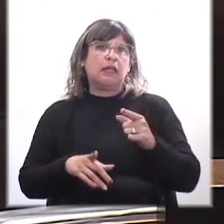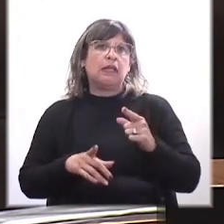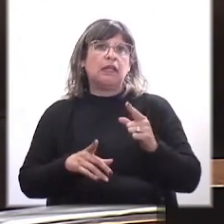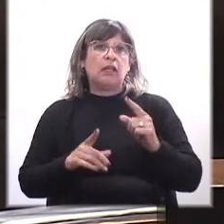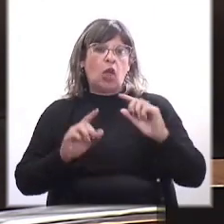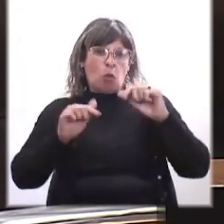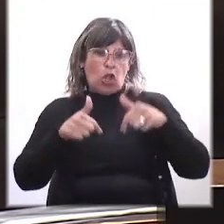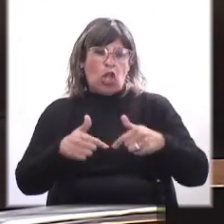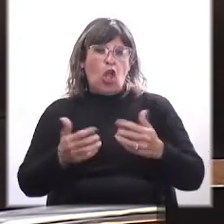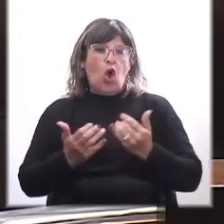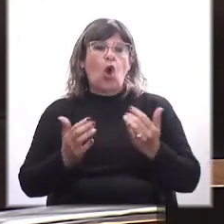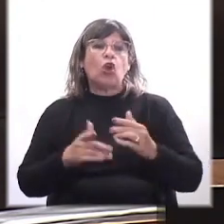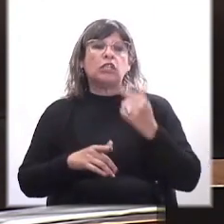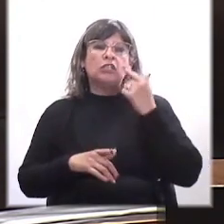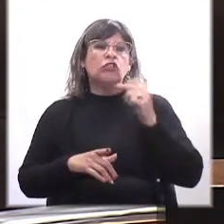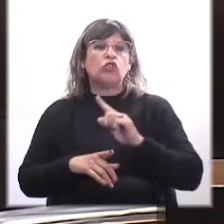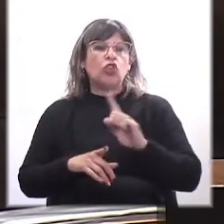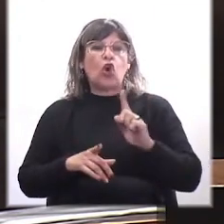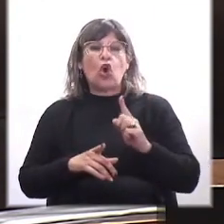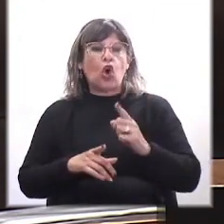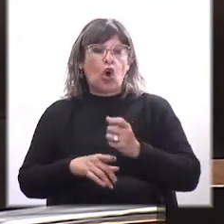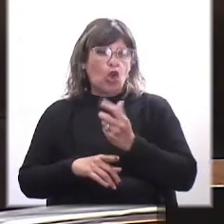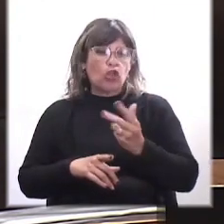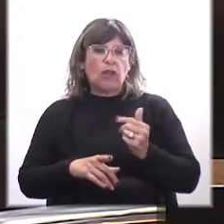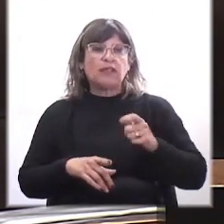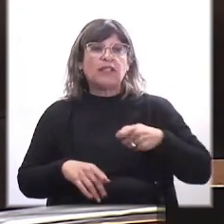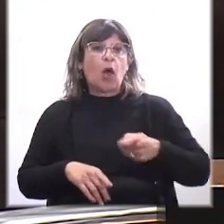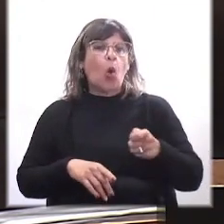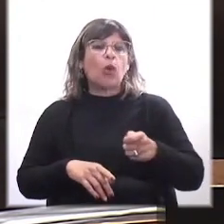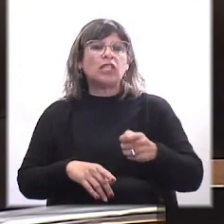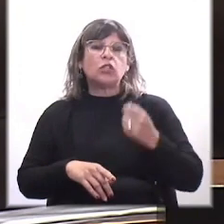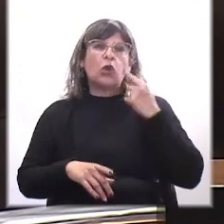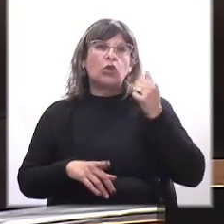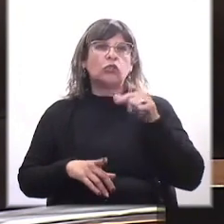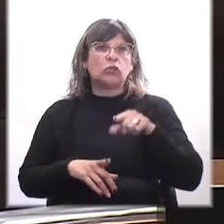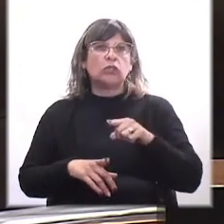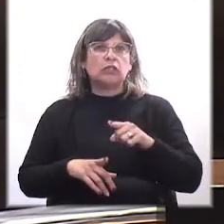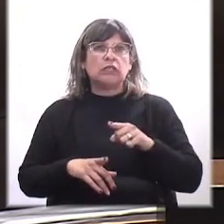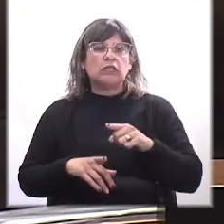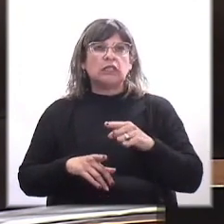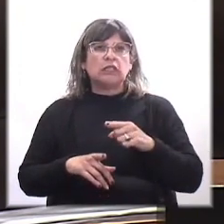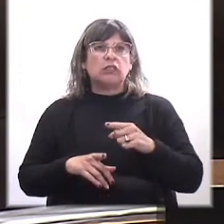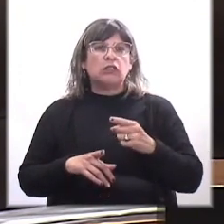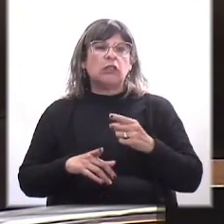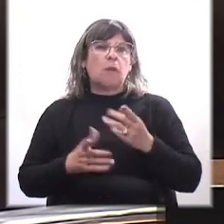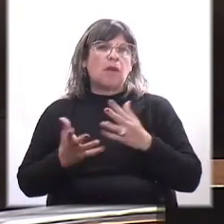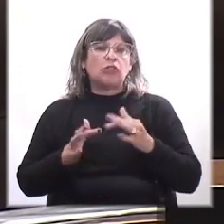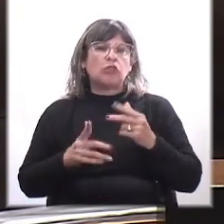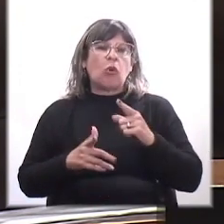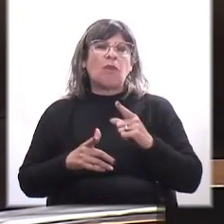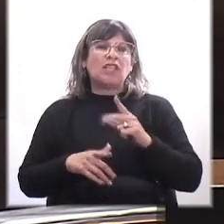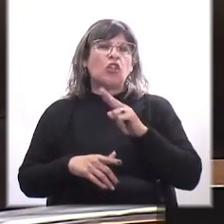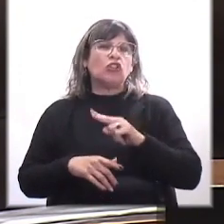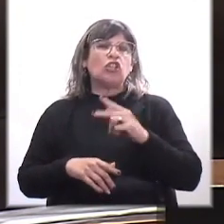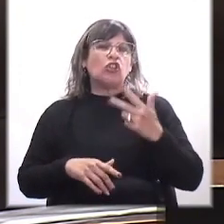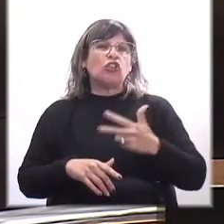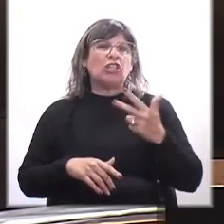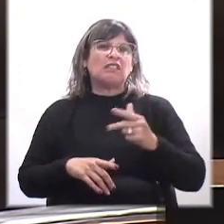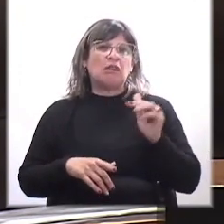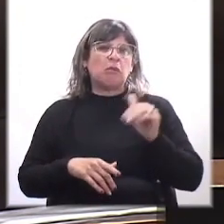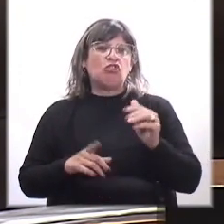sin contabilizar los juicios, repercuten para el erario público en 213 millones de